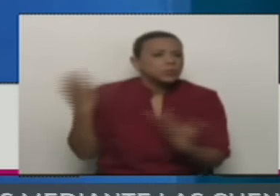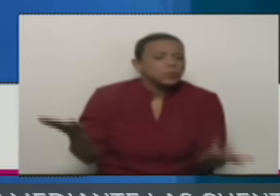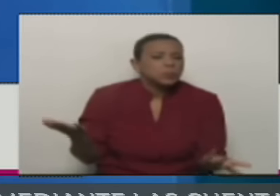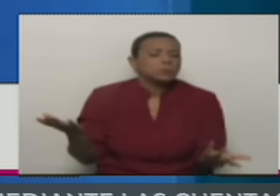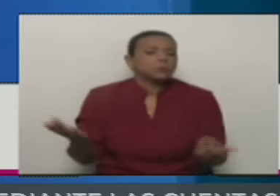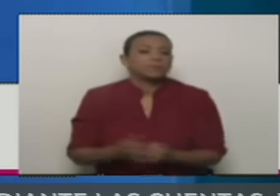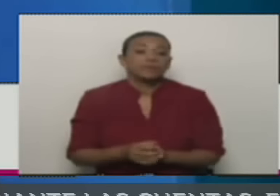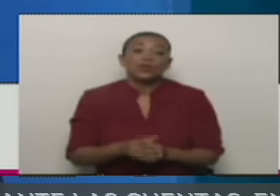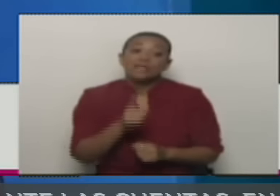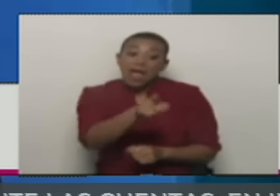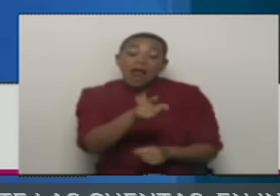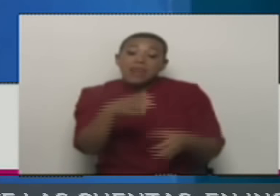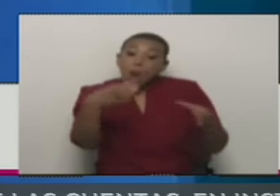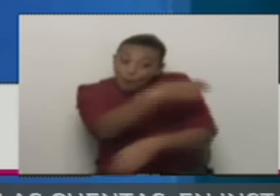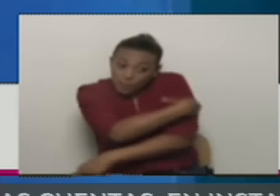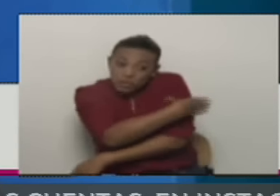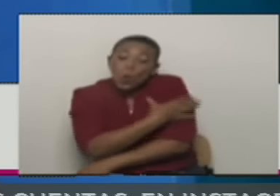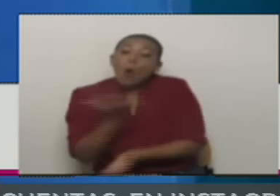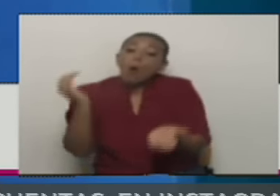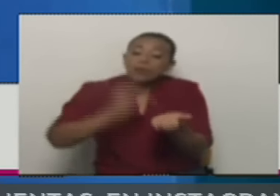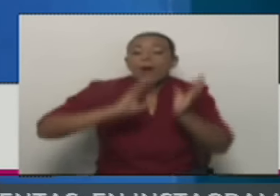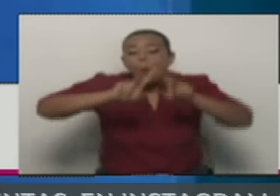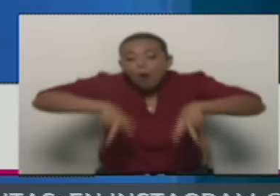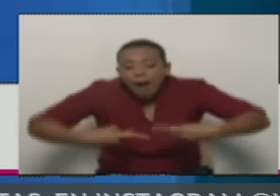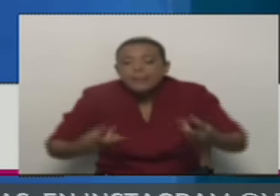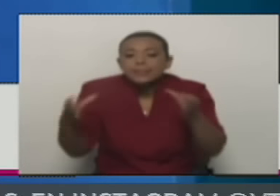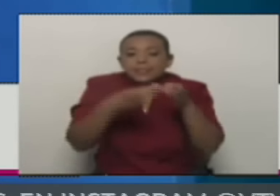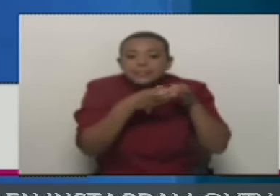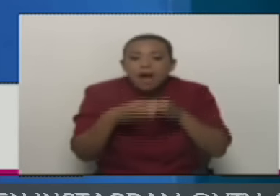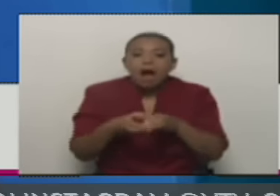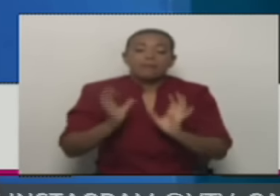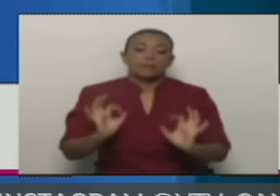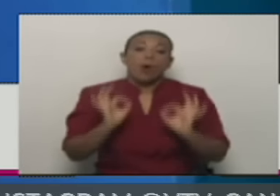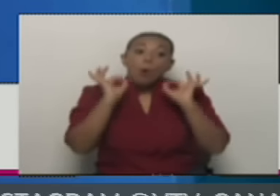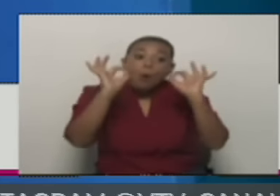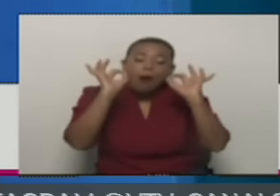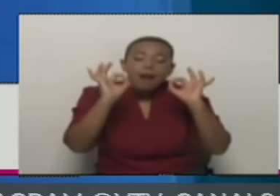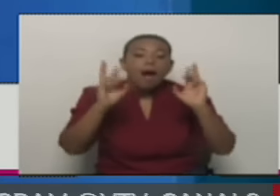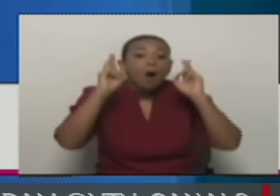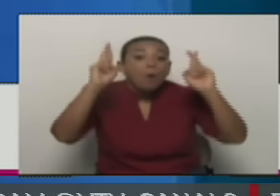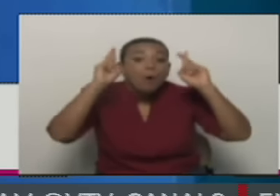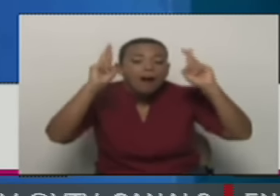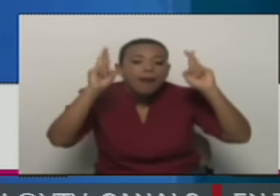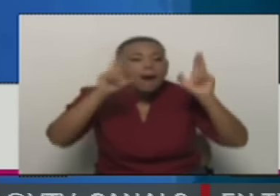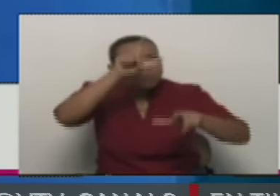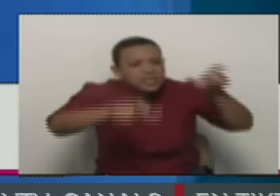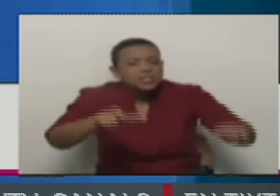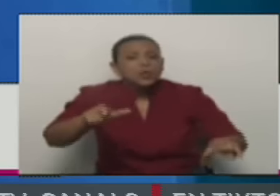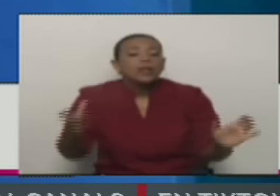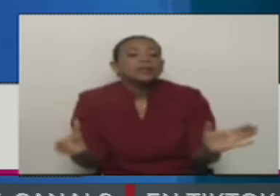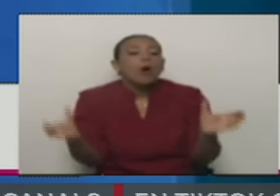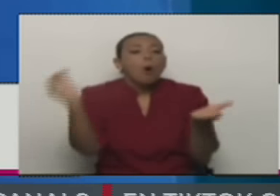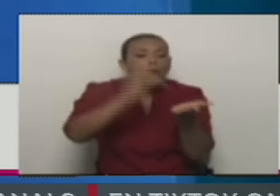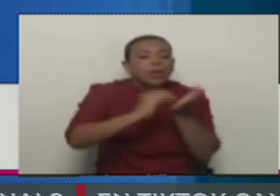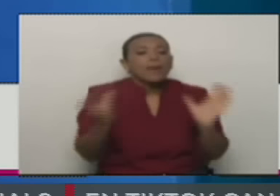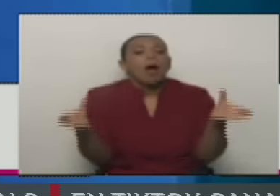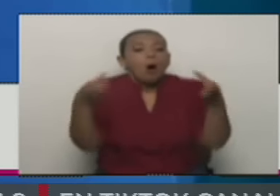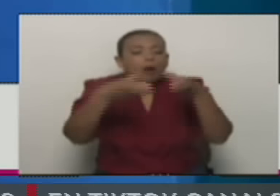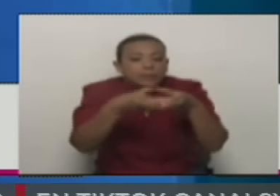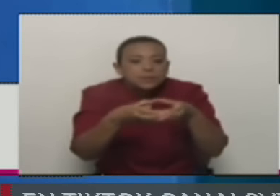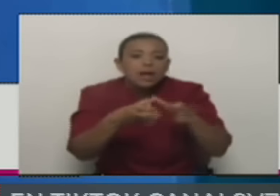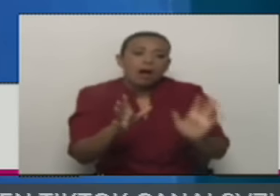reorientarse. Ojalá tengan el arrojo, la valentía y se atrevan a reorganizarse la oposición. Yo